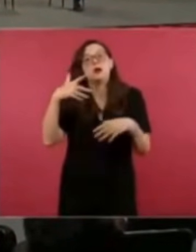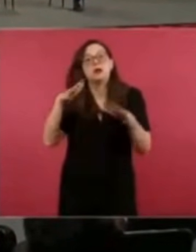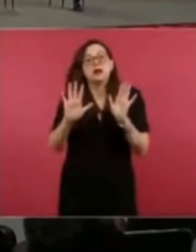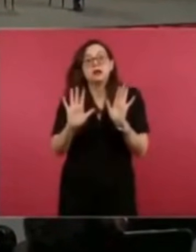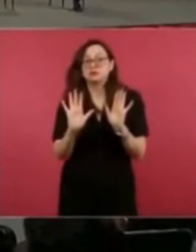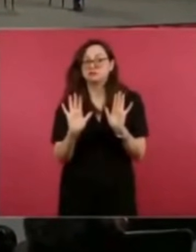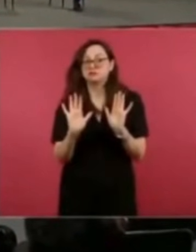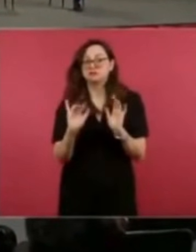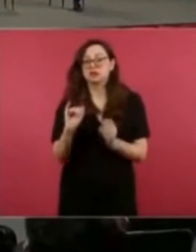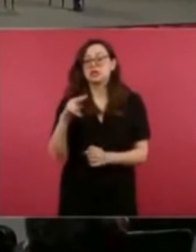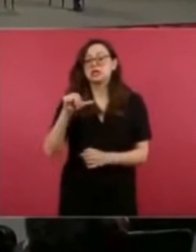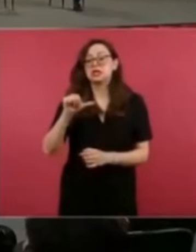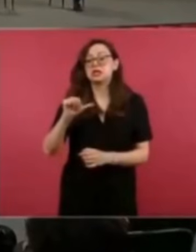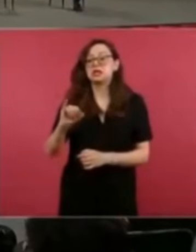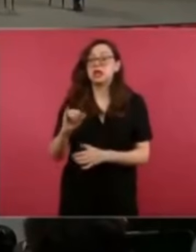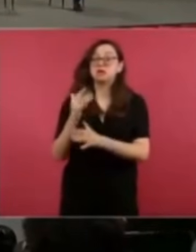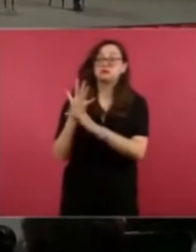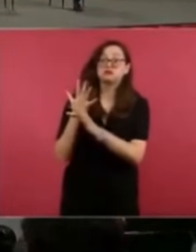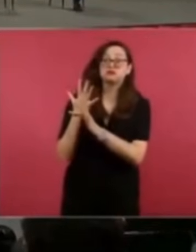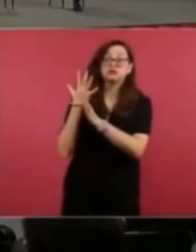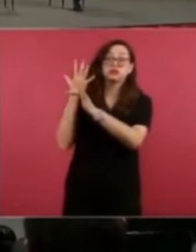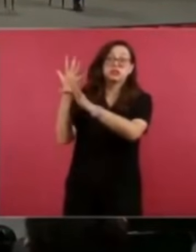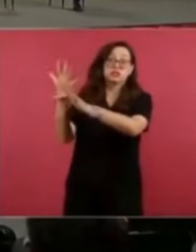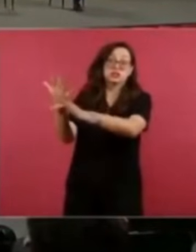pero sí un párrafo que lo dice todo.